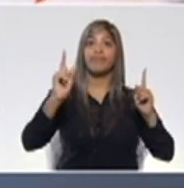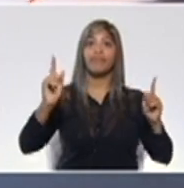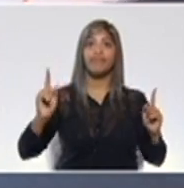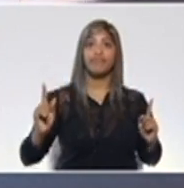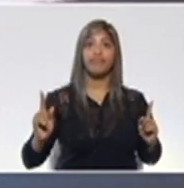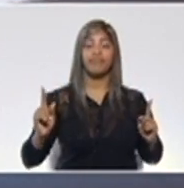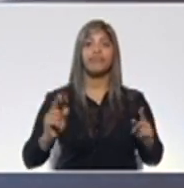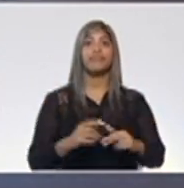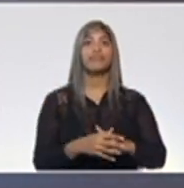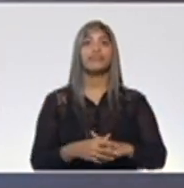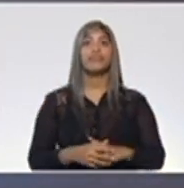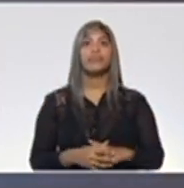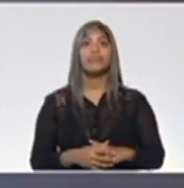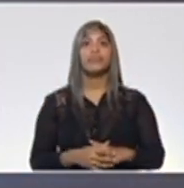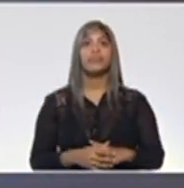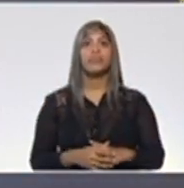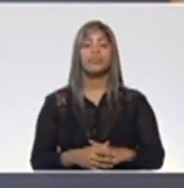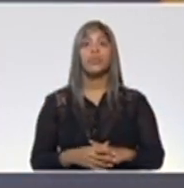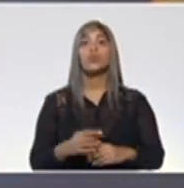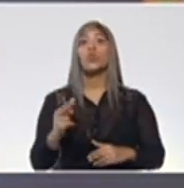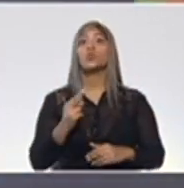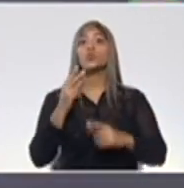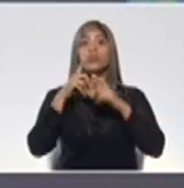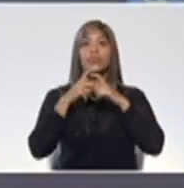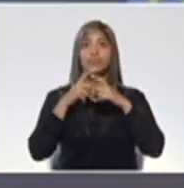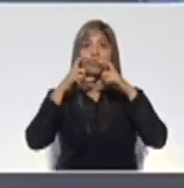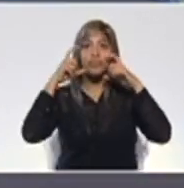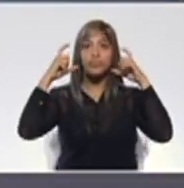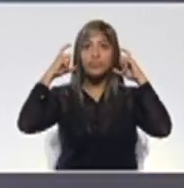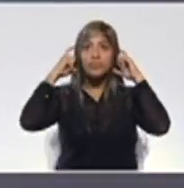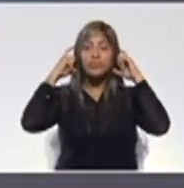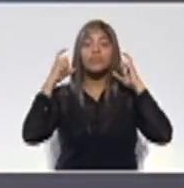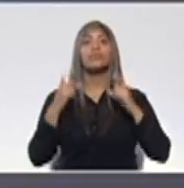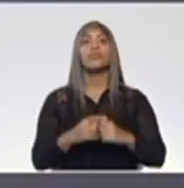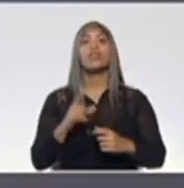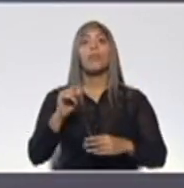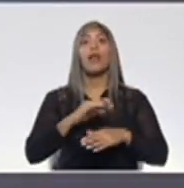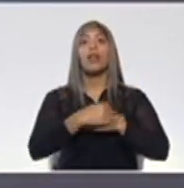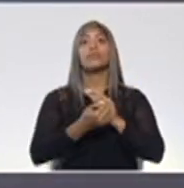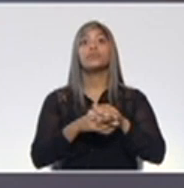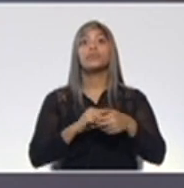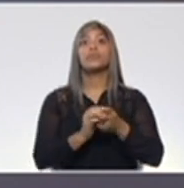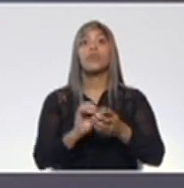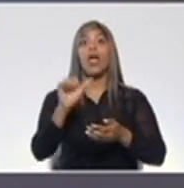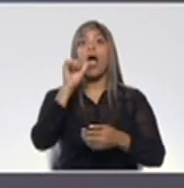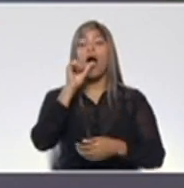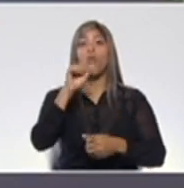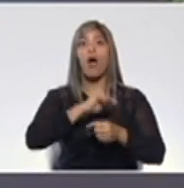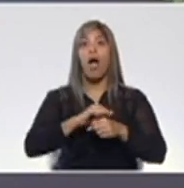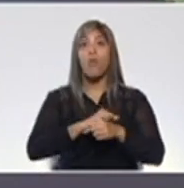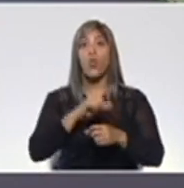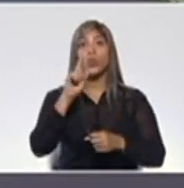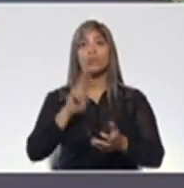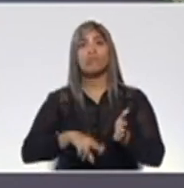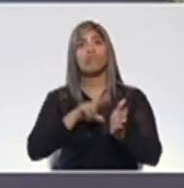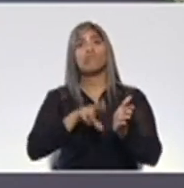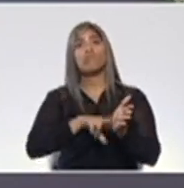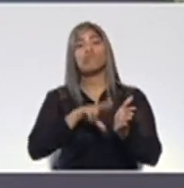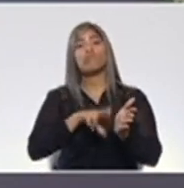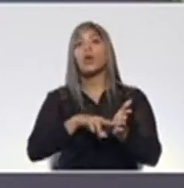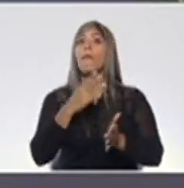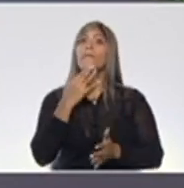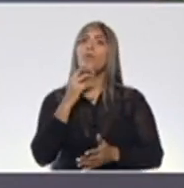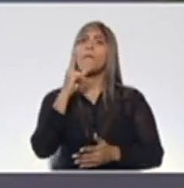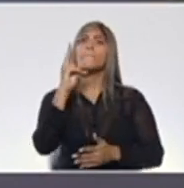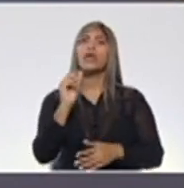distanciamiento físico saludable. Usamos el tapaboca de manera adecuada y lavamos las manos una y otra vez durante al menos 20